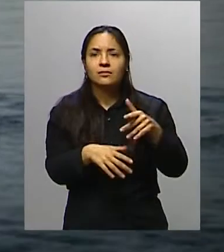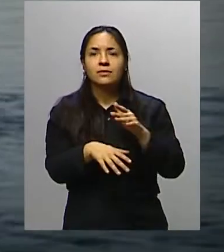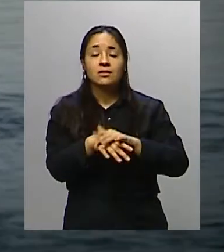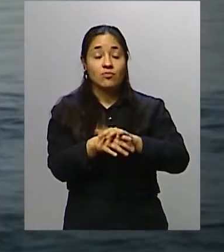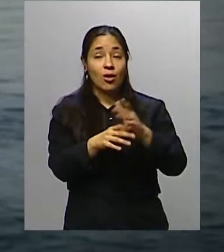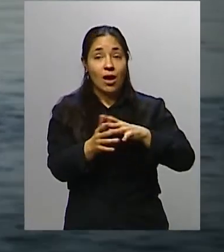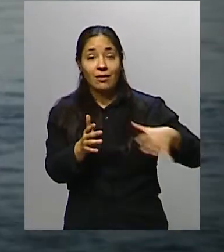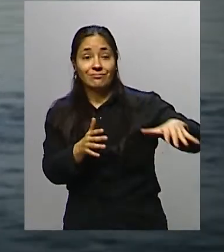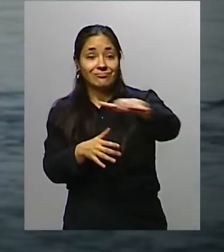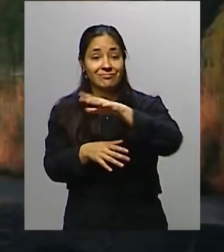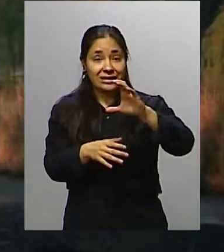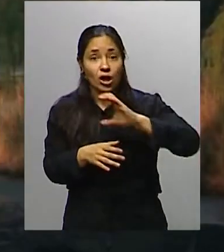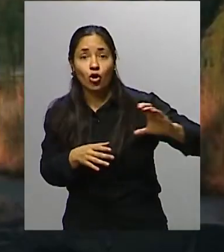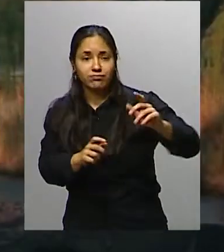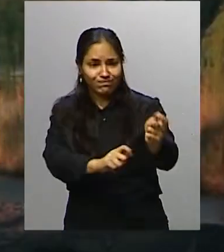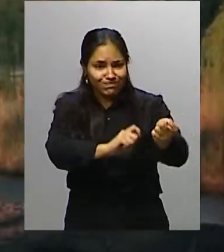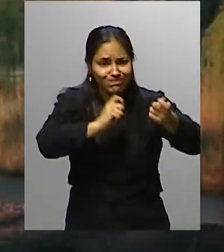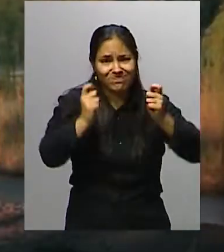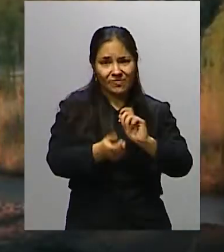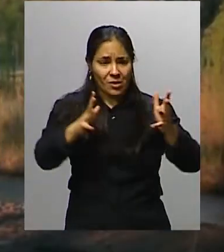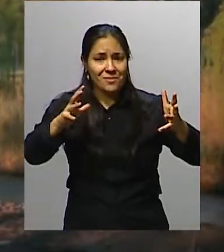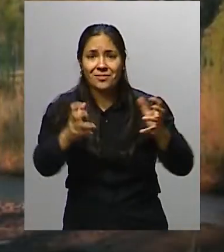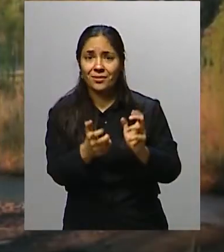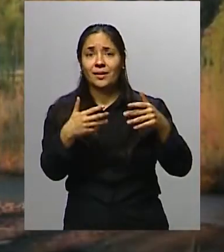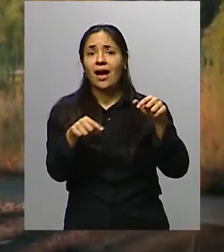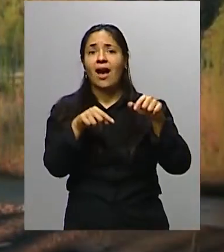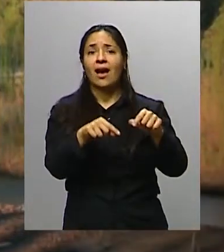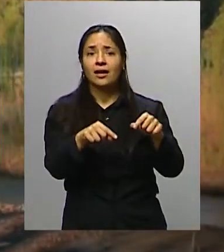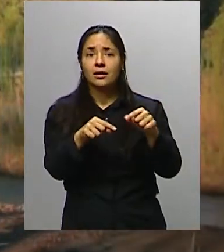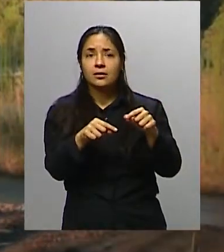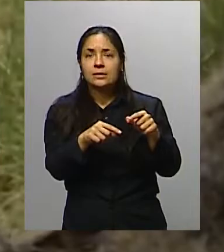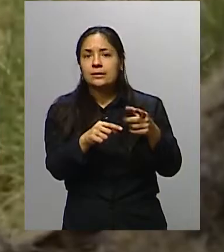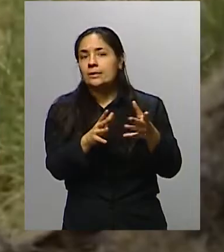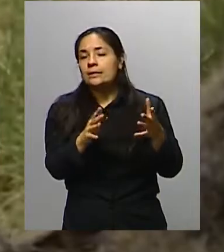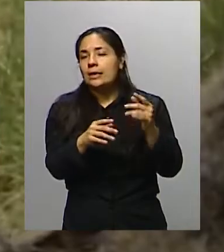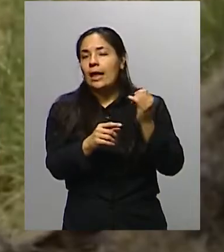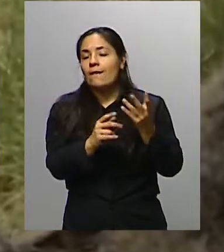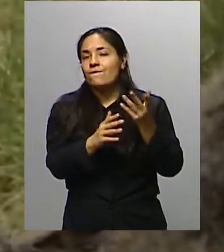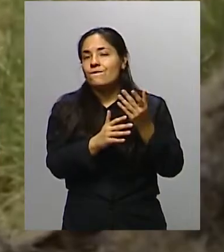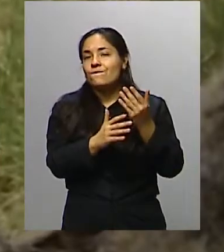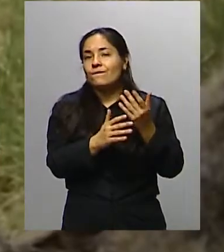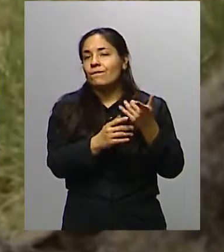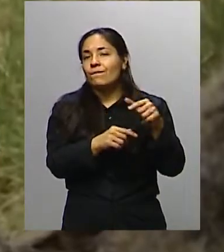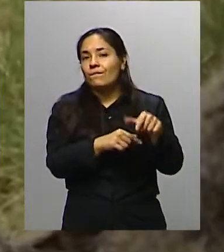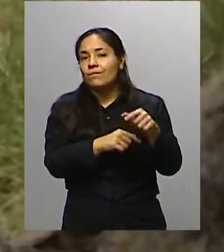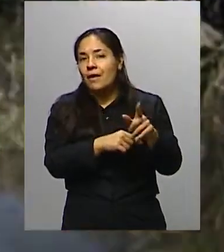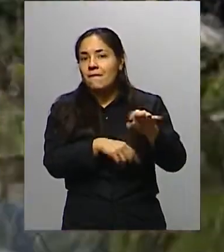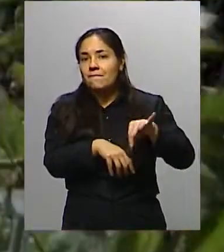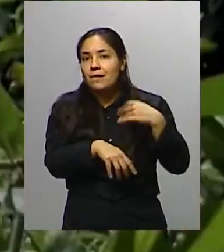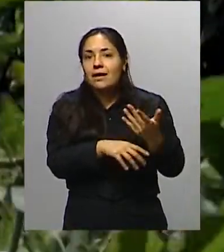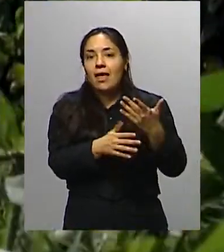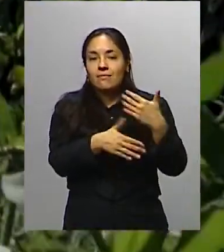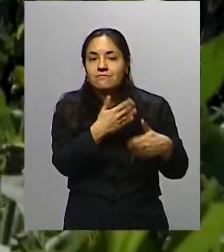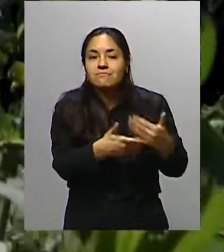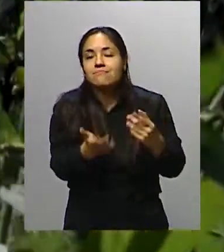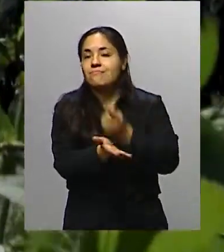características ecológicas de estos ambientes y pierdan su posibilidad, digamos, o su característica de generar vida, como decíamos al